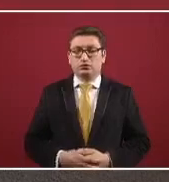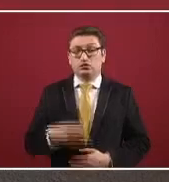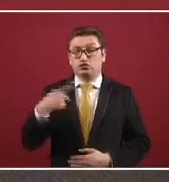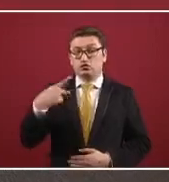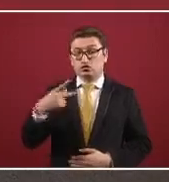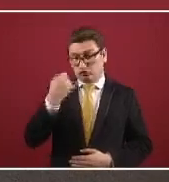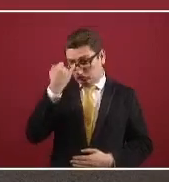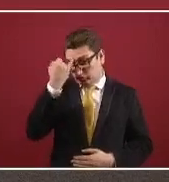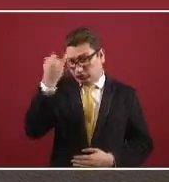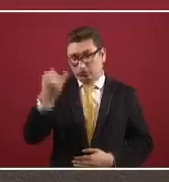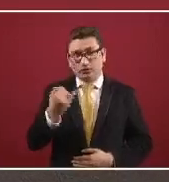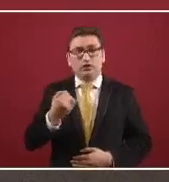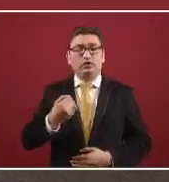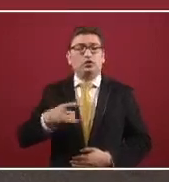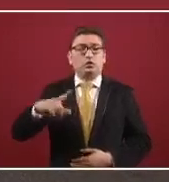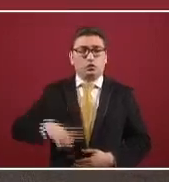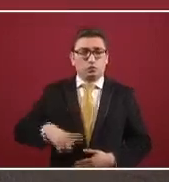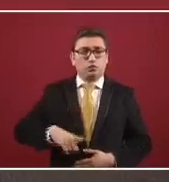políticas.